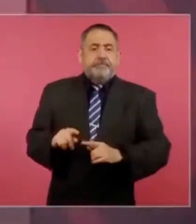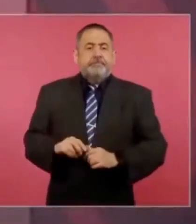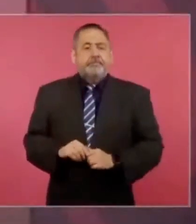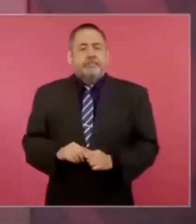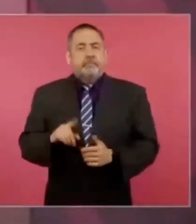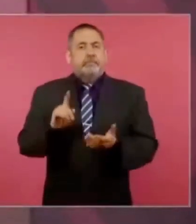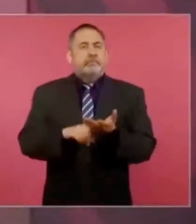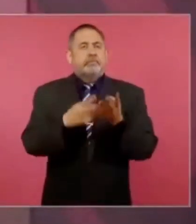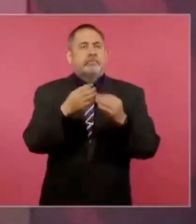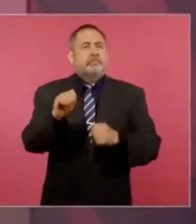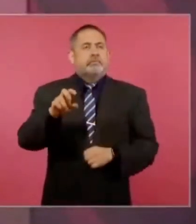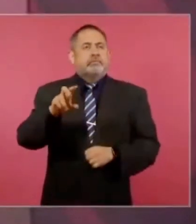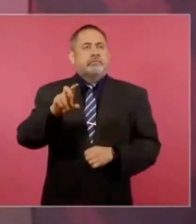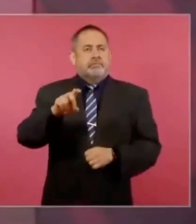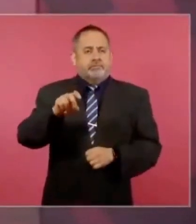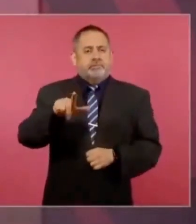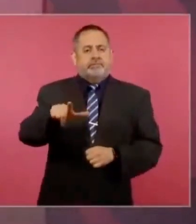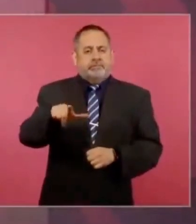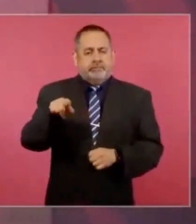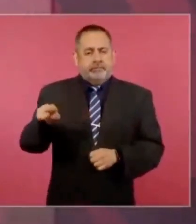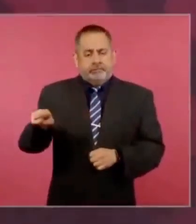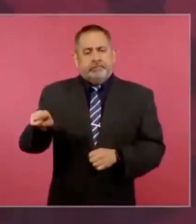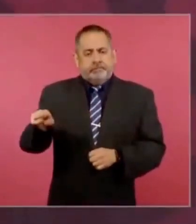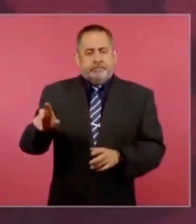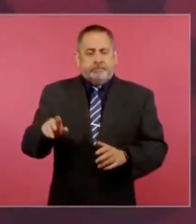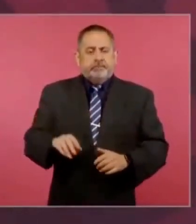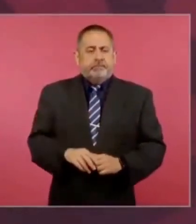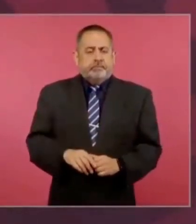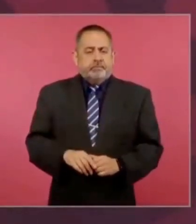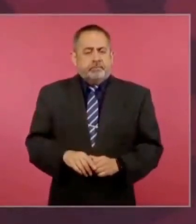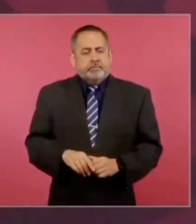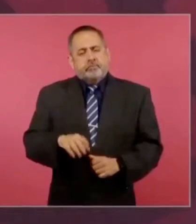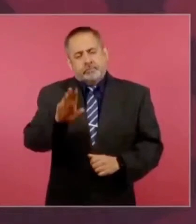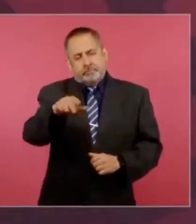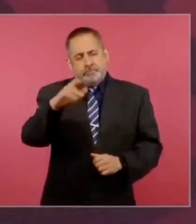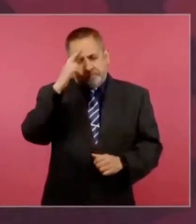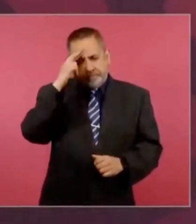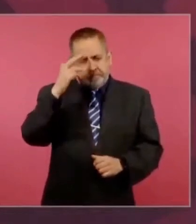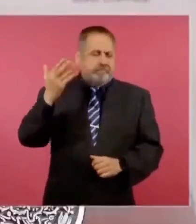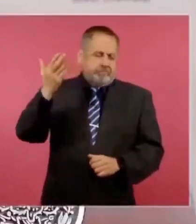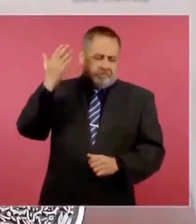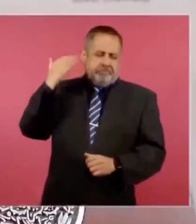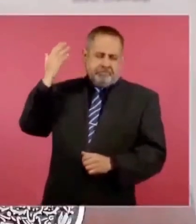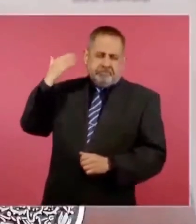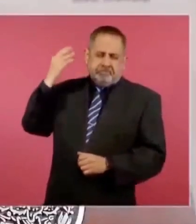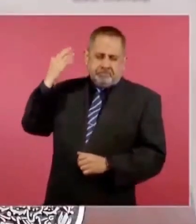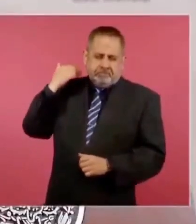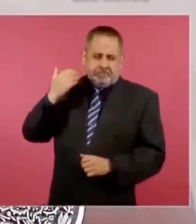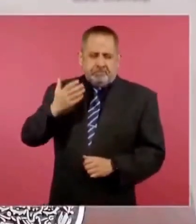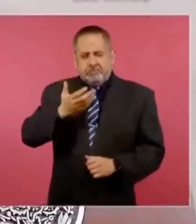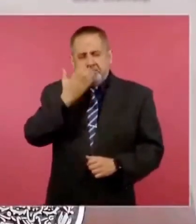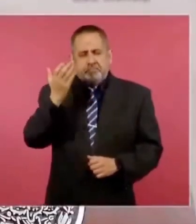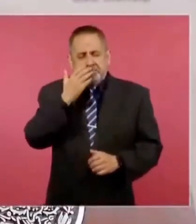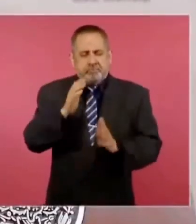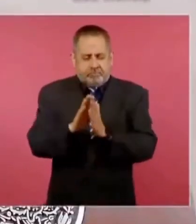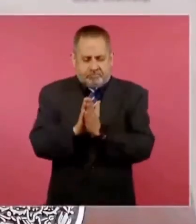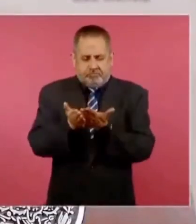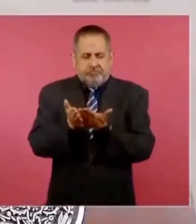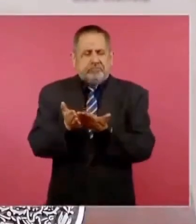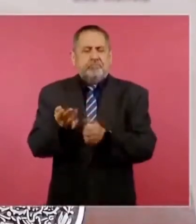en 1937, antes se acostumbraba a llevar los